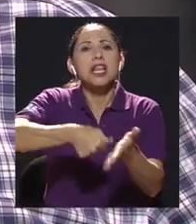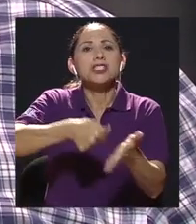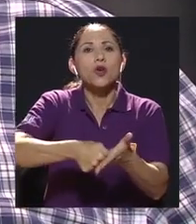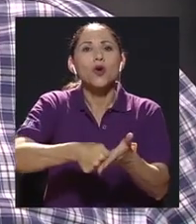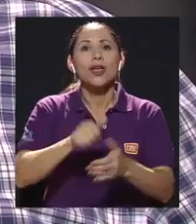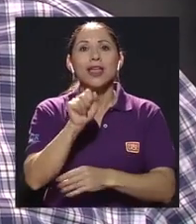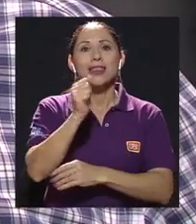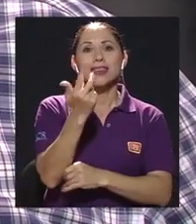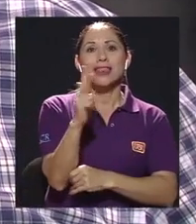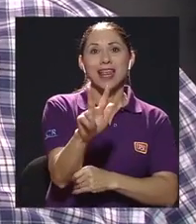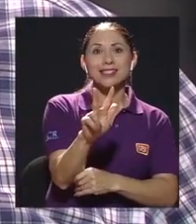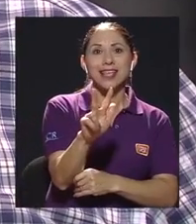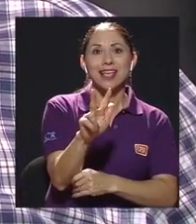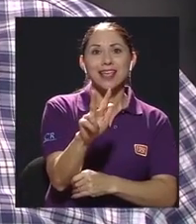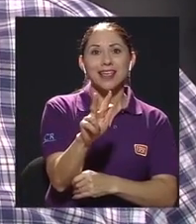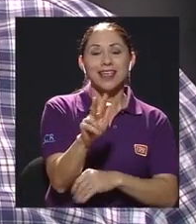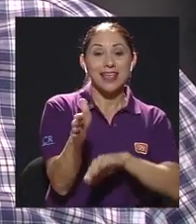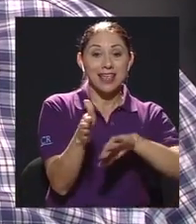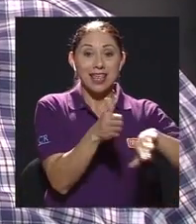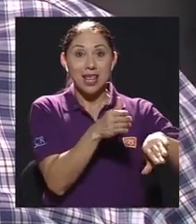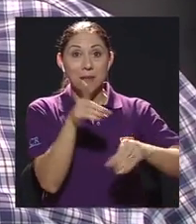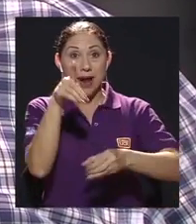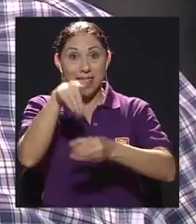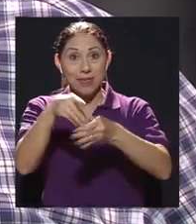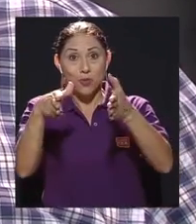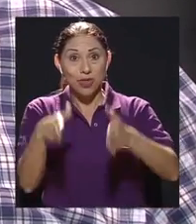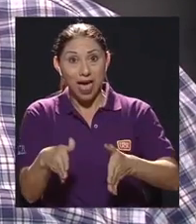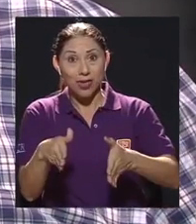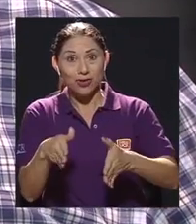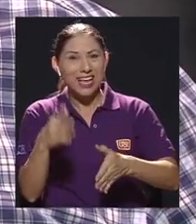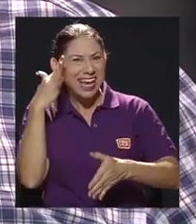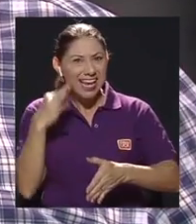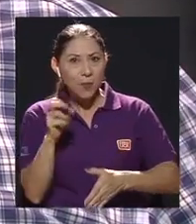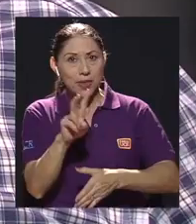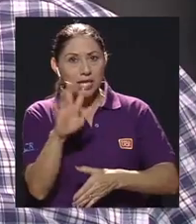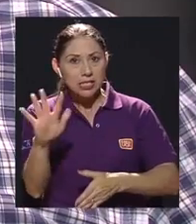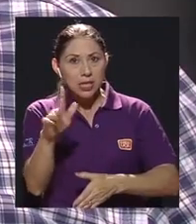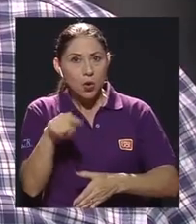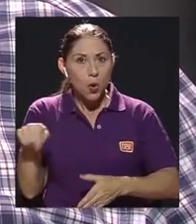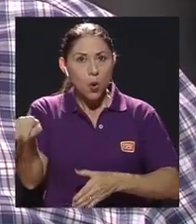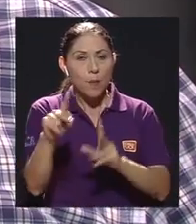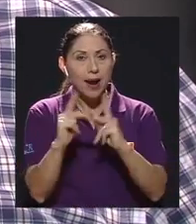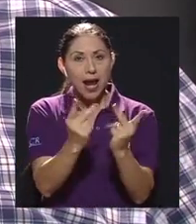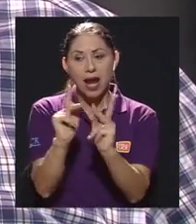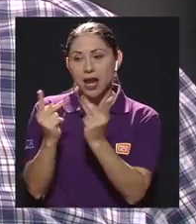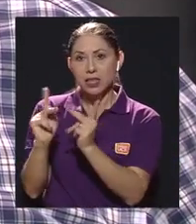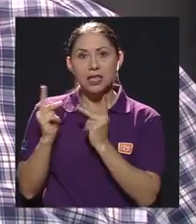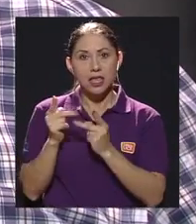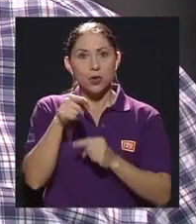25 partidos, creo que, para la elección de los diputados. Está representado todo